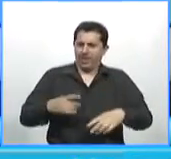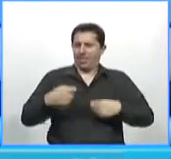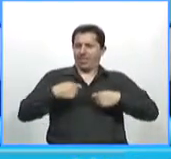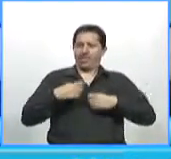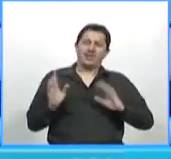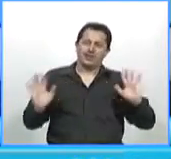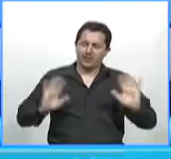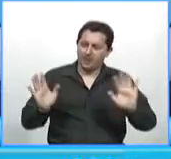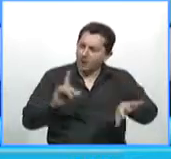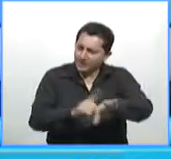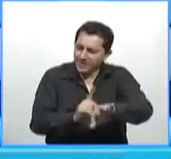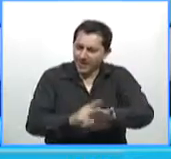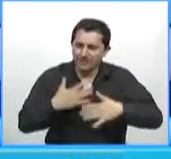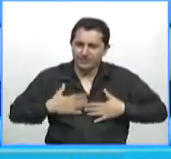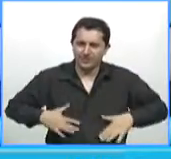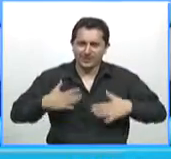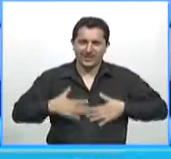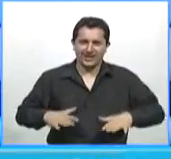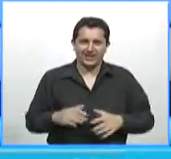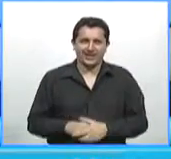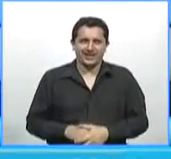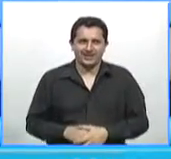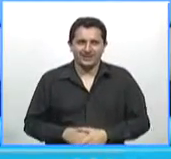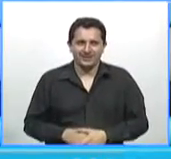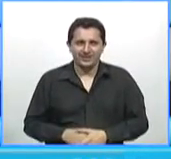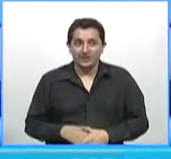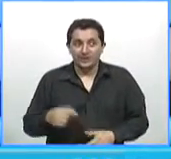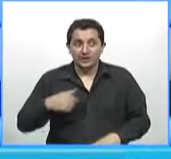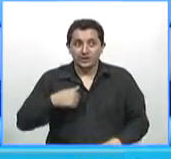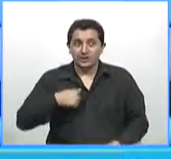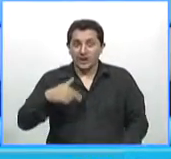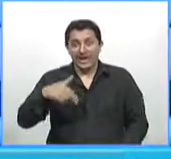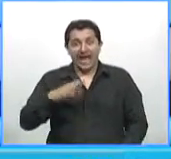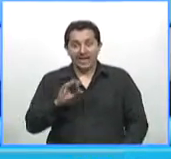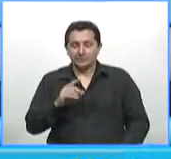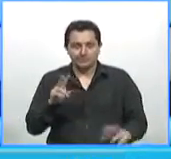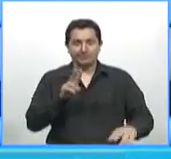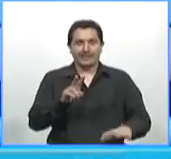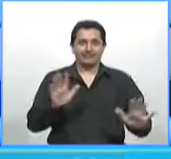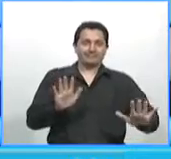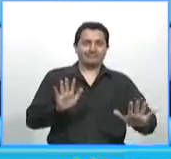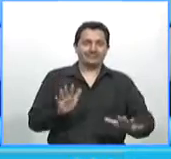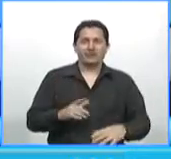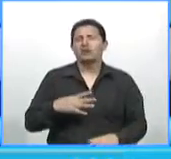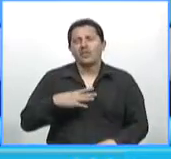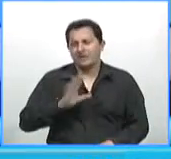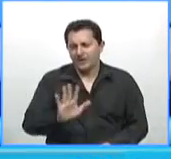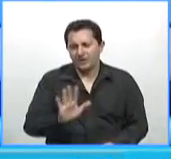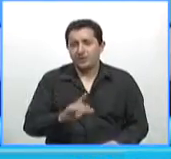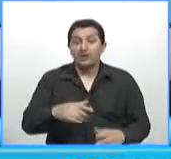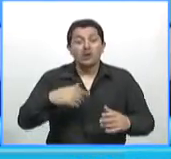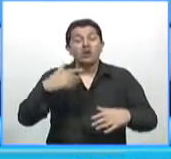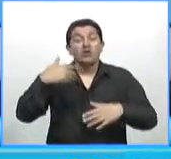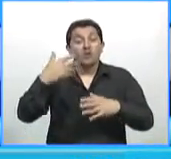me toca. O sea, está ensayando como si Nacho lo hubiese pedido. Sí. ¿Viste? Yo me lo imagino a Nacho acá y ella, no, pará. No, todavía no. Cuando deje de